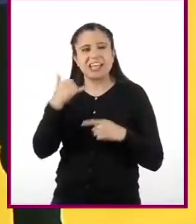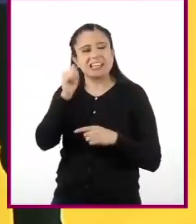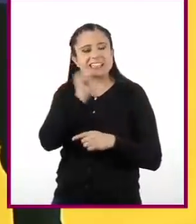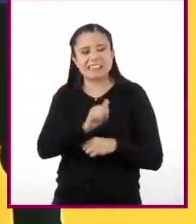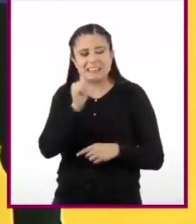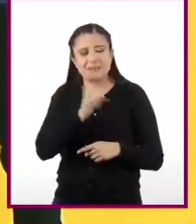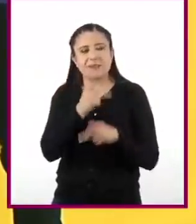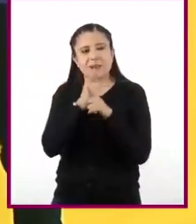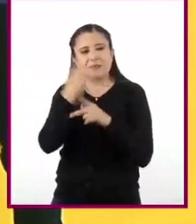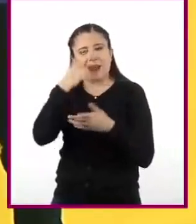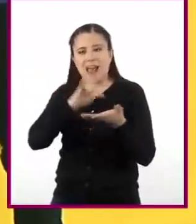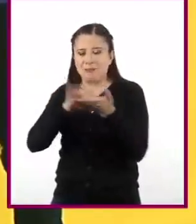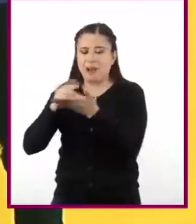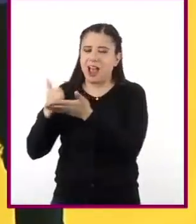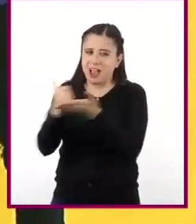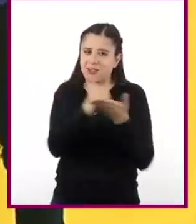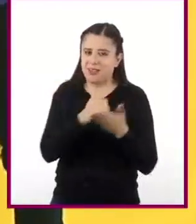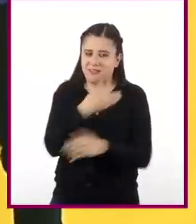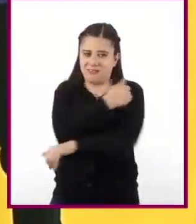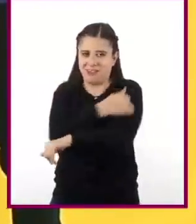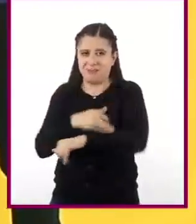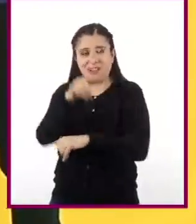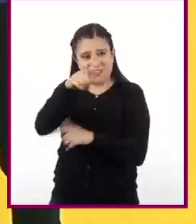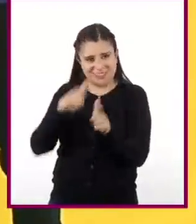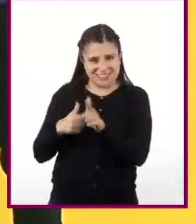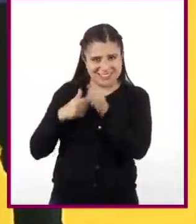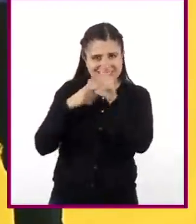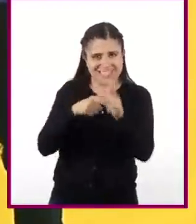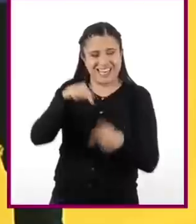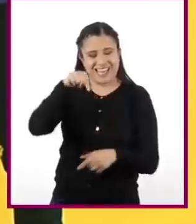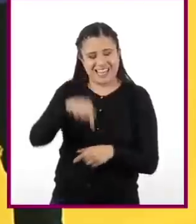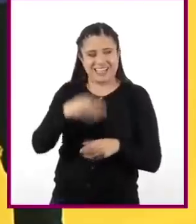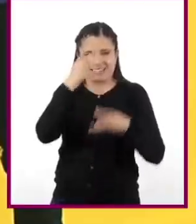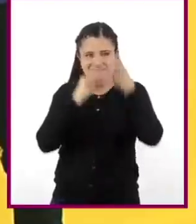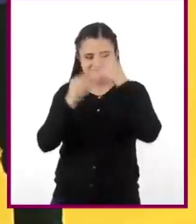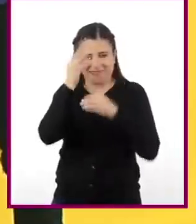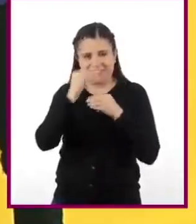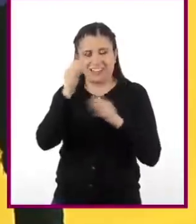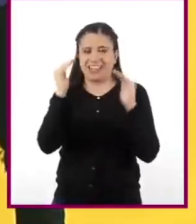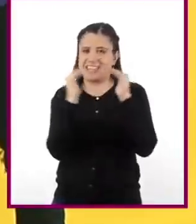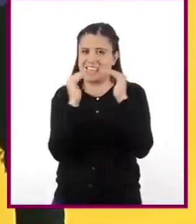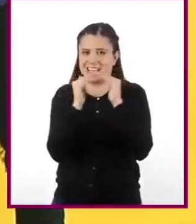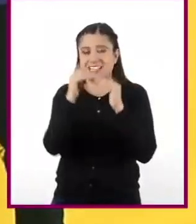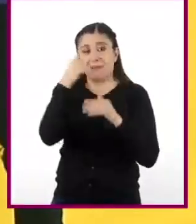la colaboración familiar. Sigan sintonizando la programación de Aprende en Casa